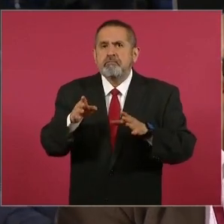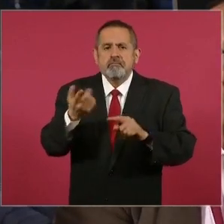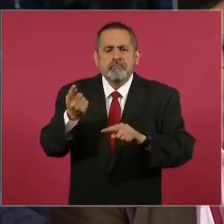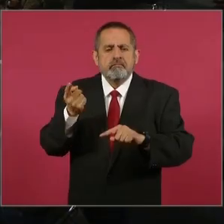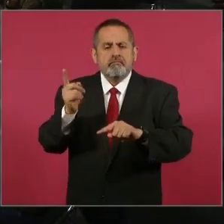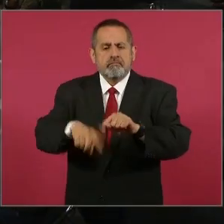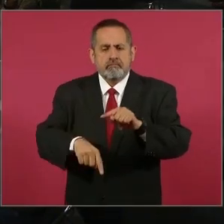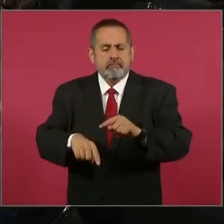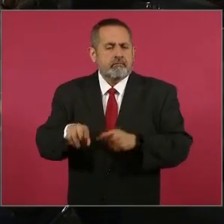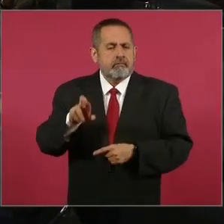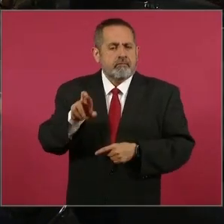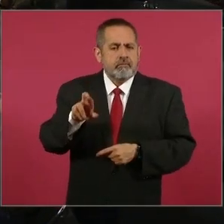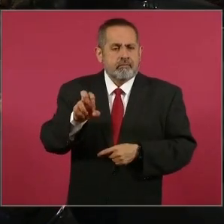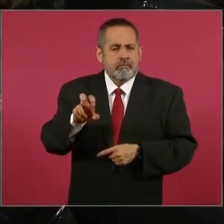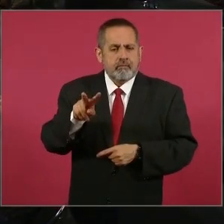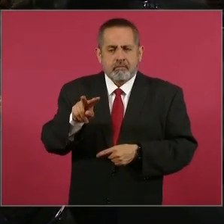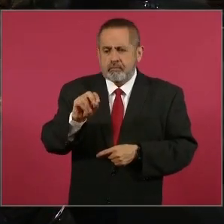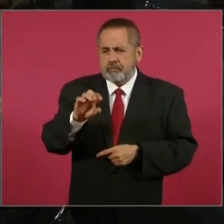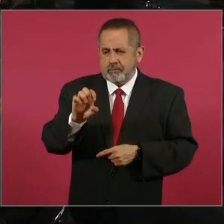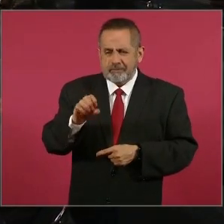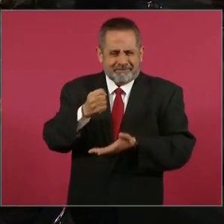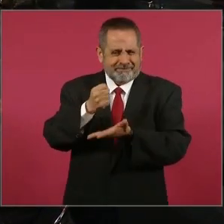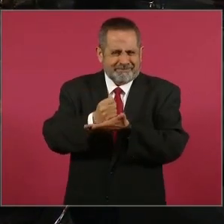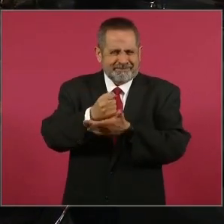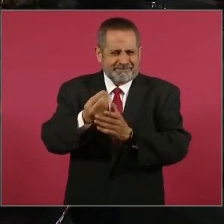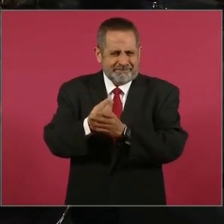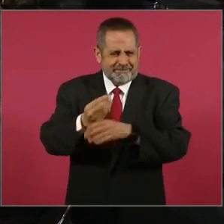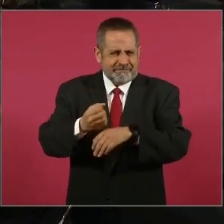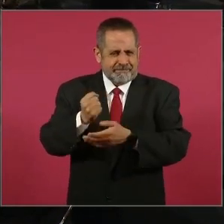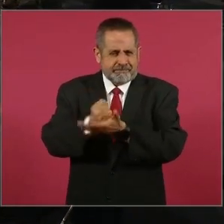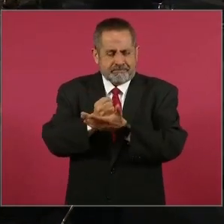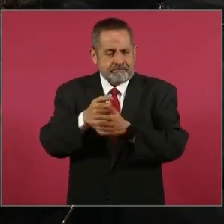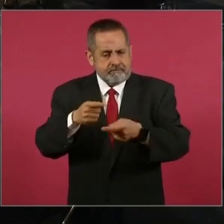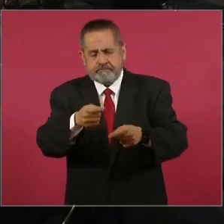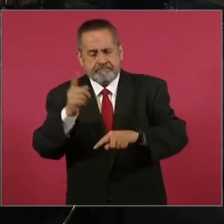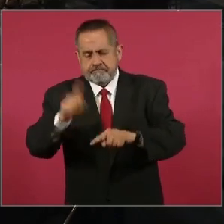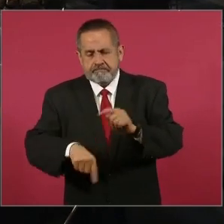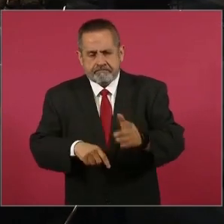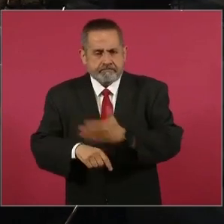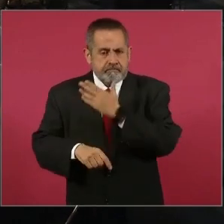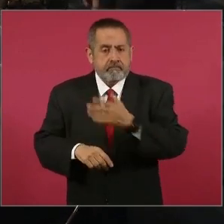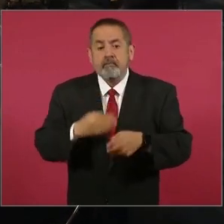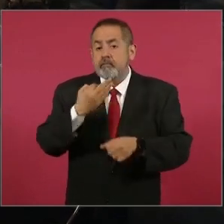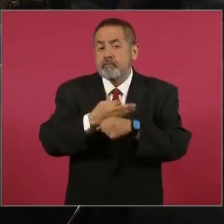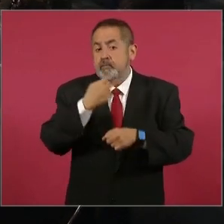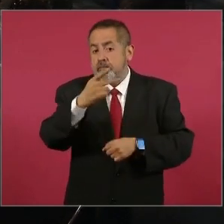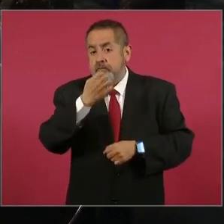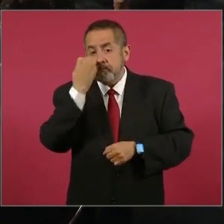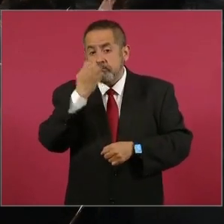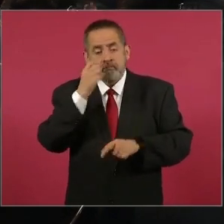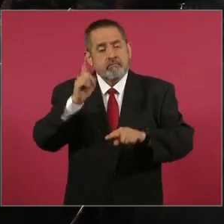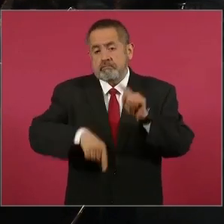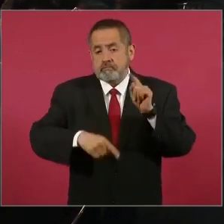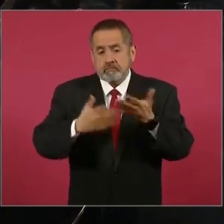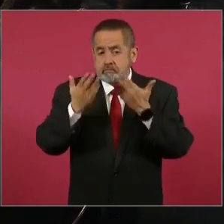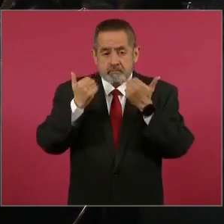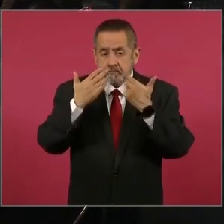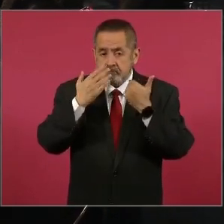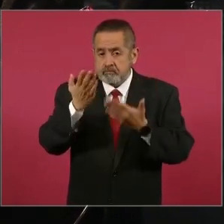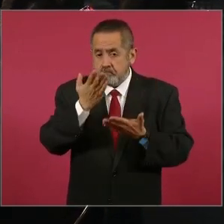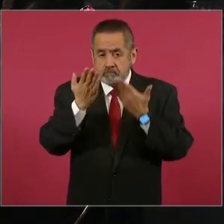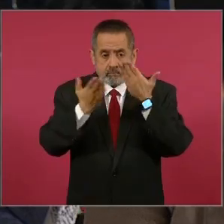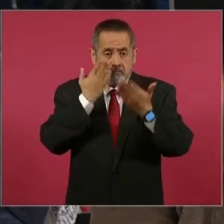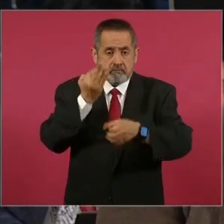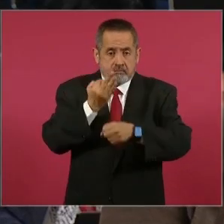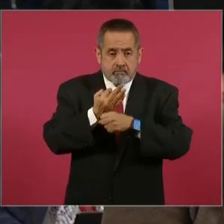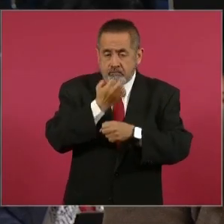quitaron dos rebes que ahorita una de las escuelas no tiene a ningún estudiante y la otra escuela eh